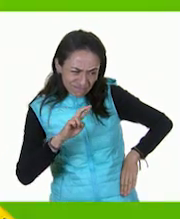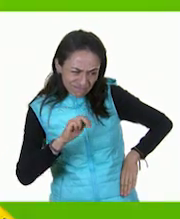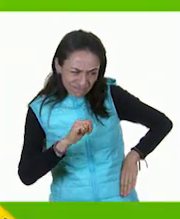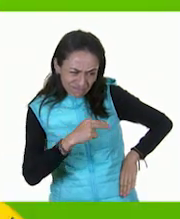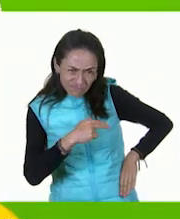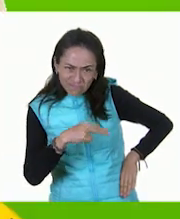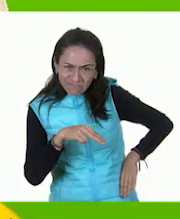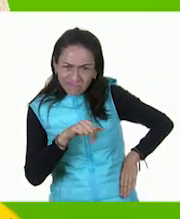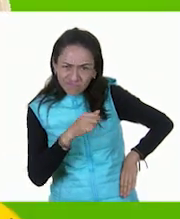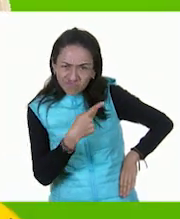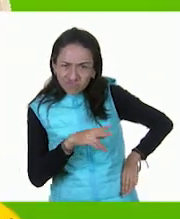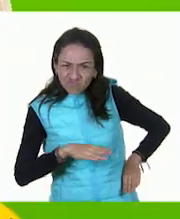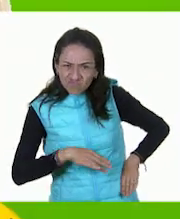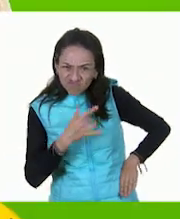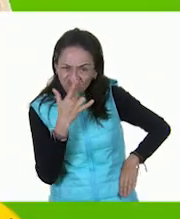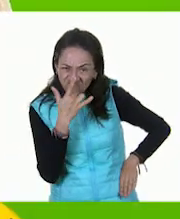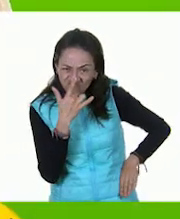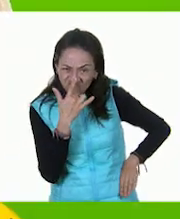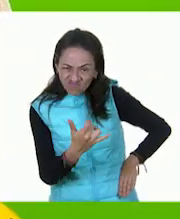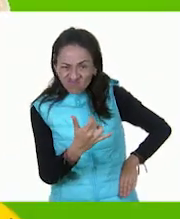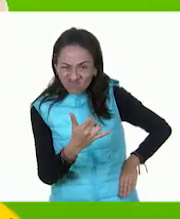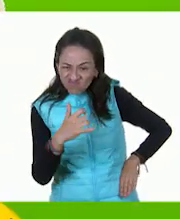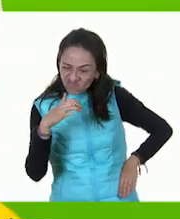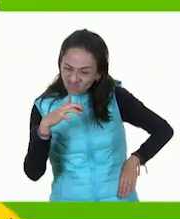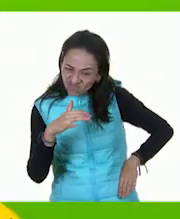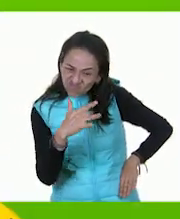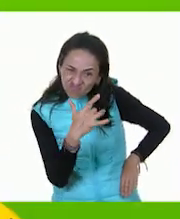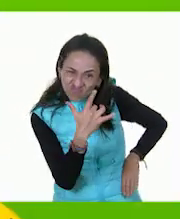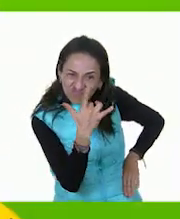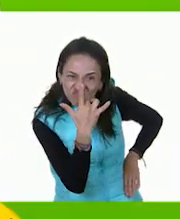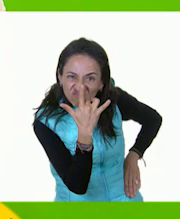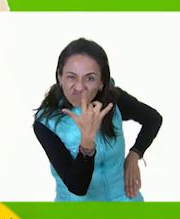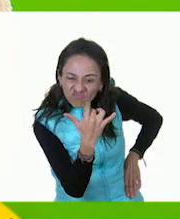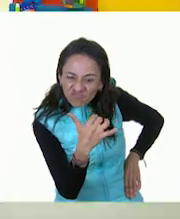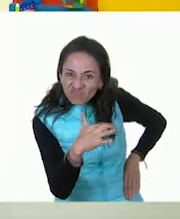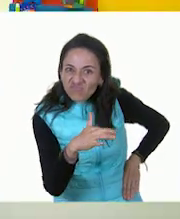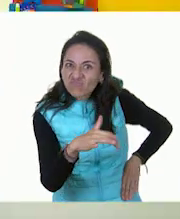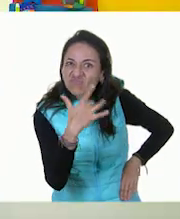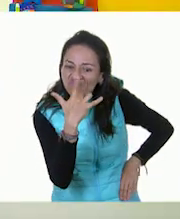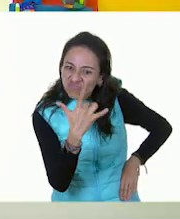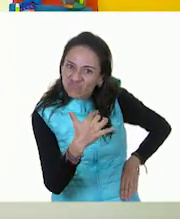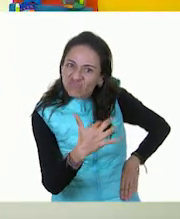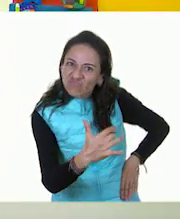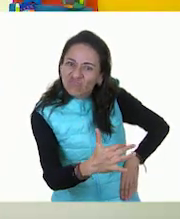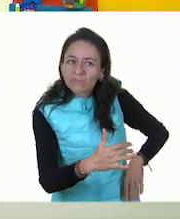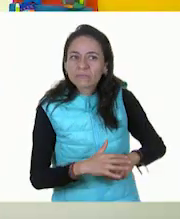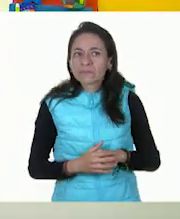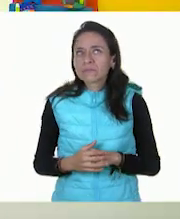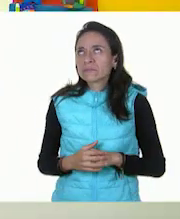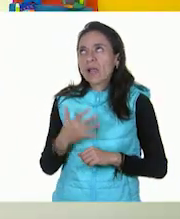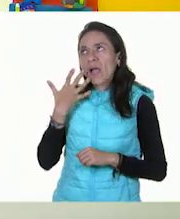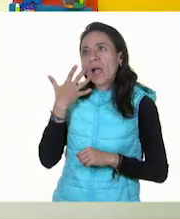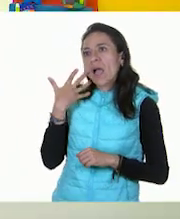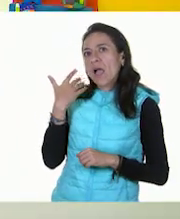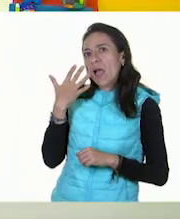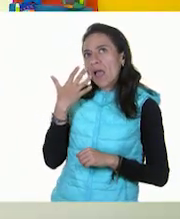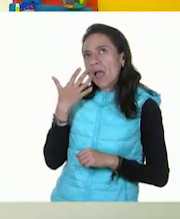era porque estaba pasando un gato con un silbato. ¡Wow!